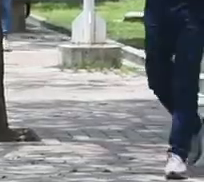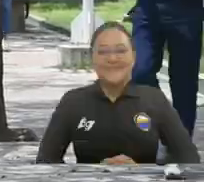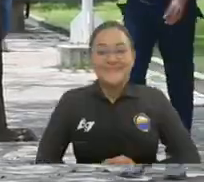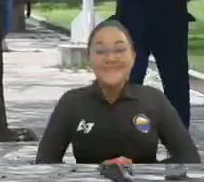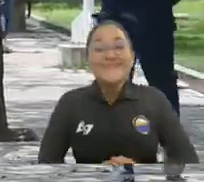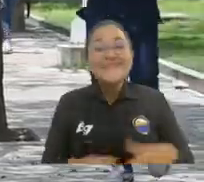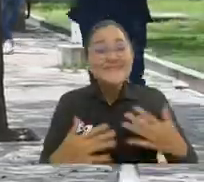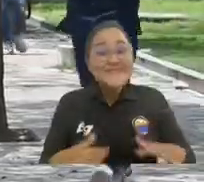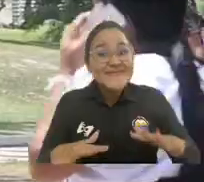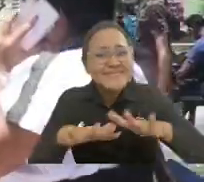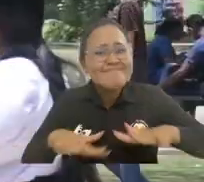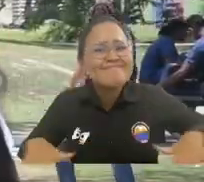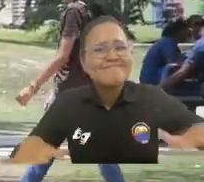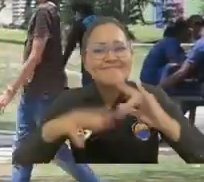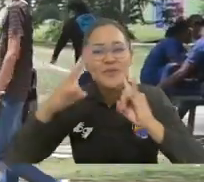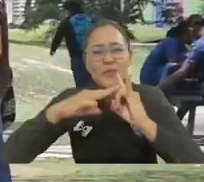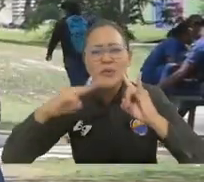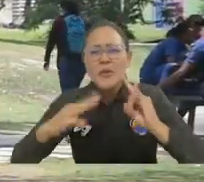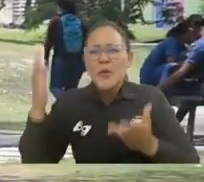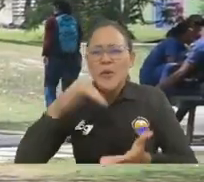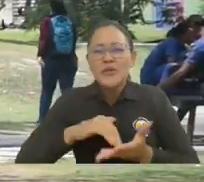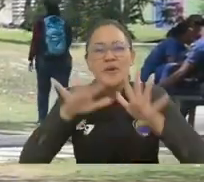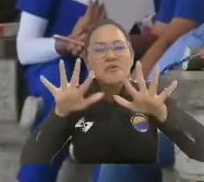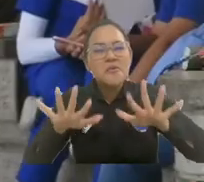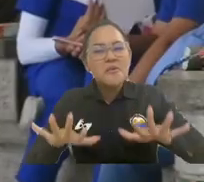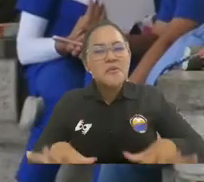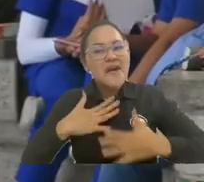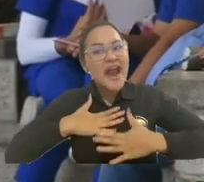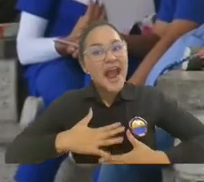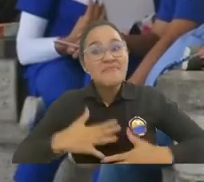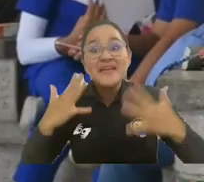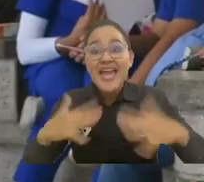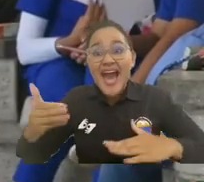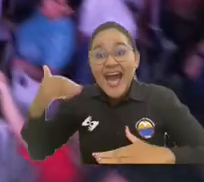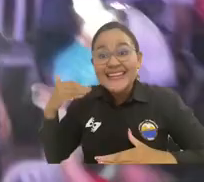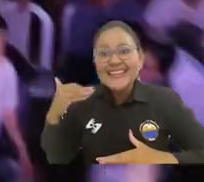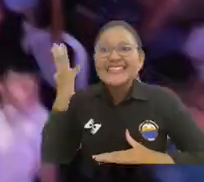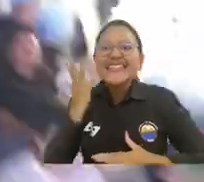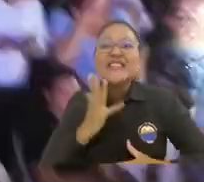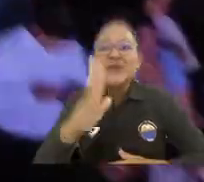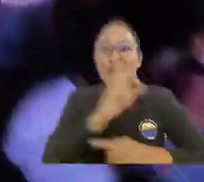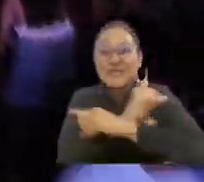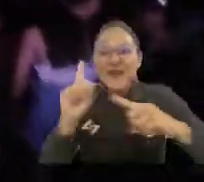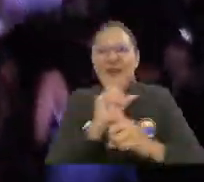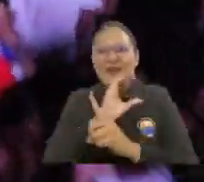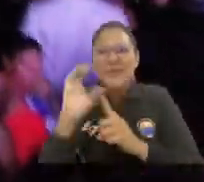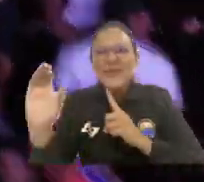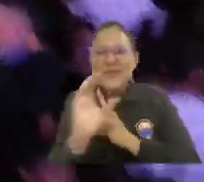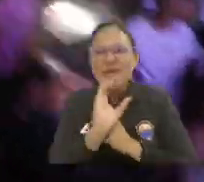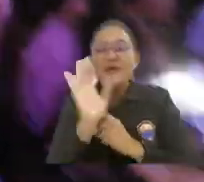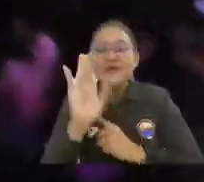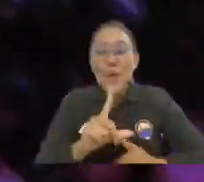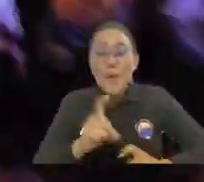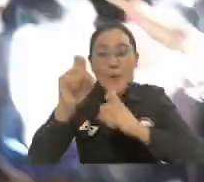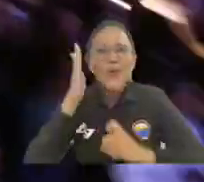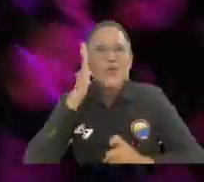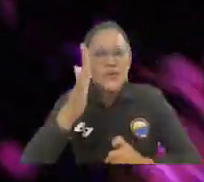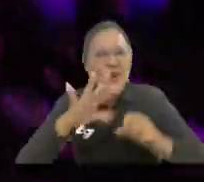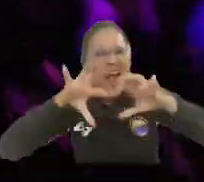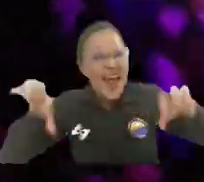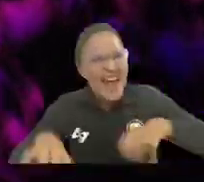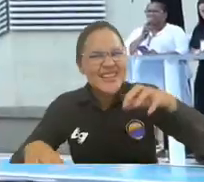al campus unim Magdalena volvió la calma tras cinco días de la semana cultural un viaje hacia el futuro que incluyó